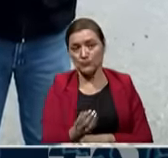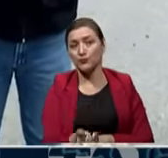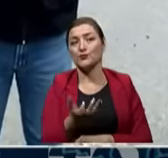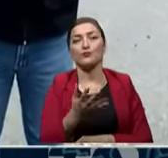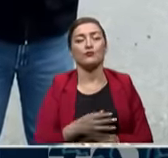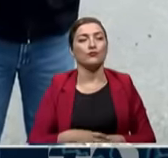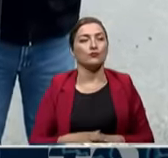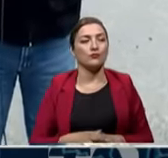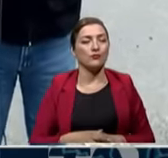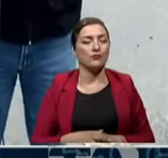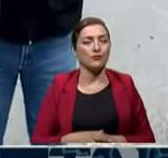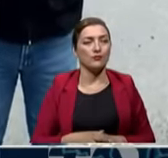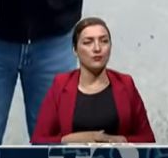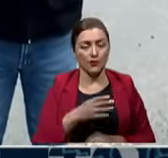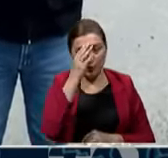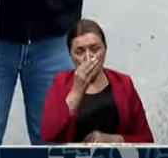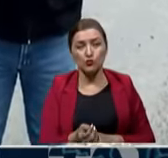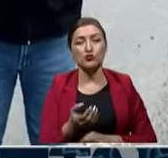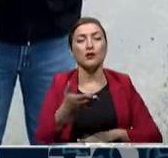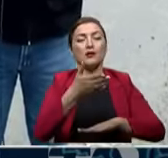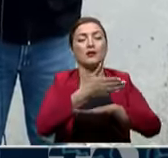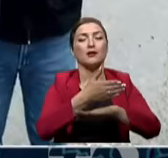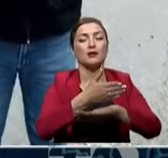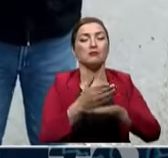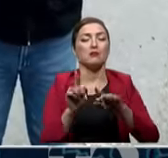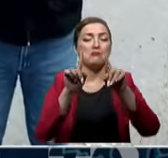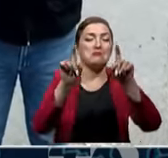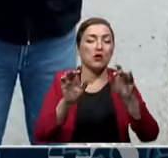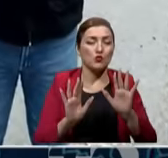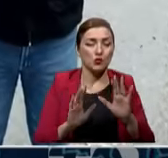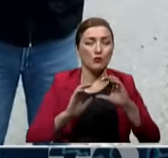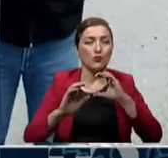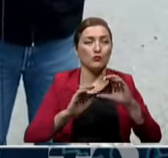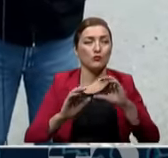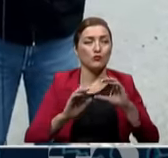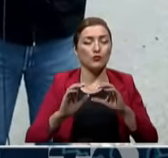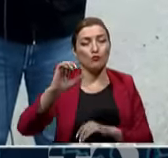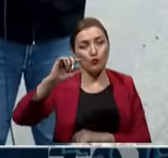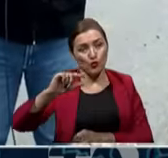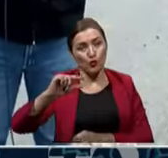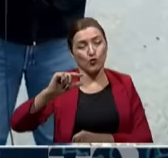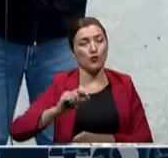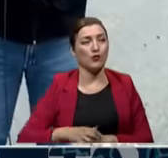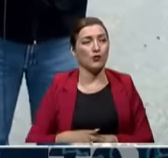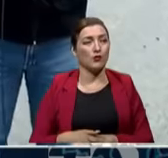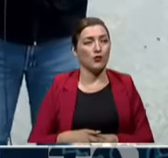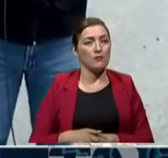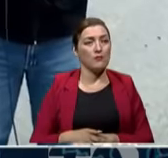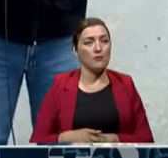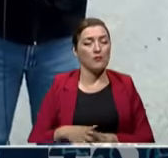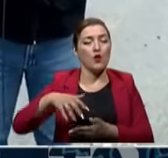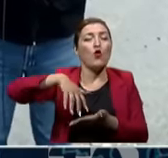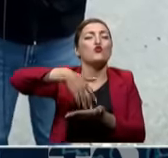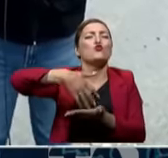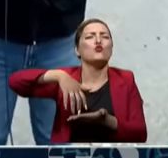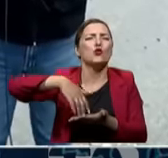Buenos días. Buenos días, Jonathan. Antes, no sé si podríamos conversar contigo nada más un poquito, porque nos tenemos esta duda aquí